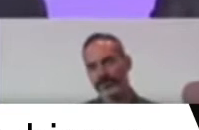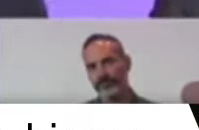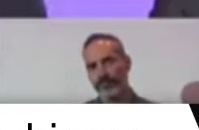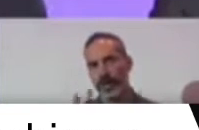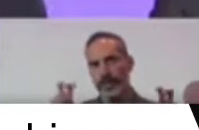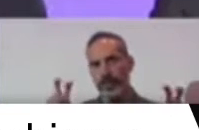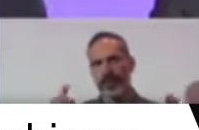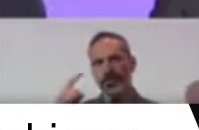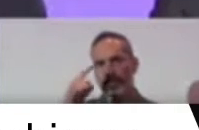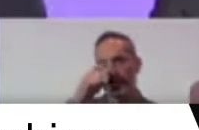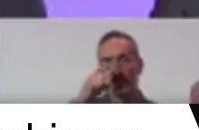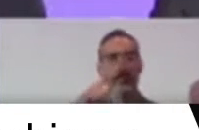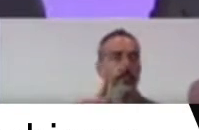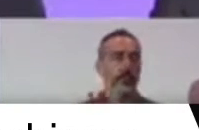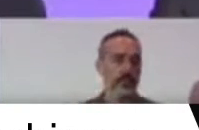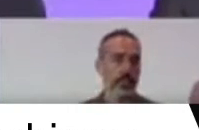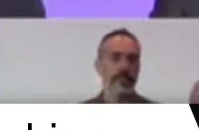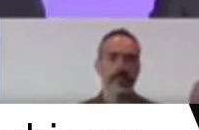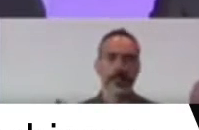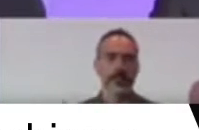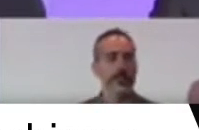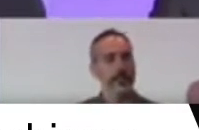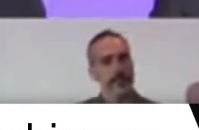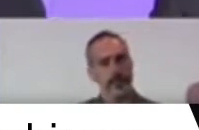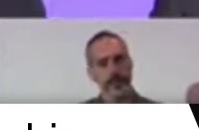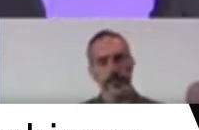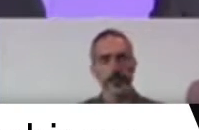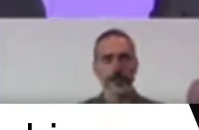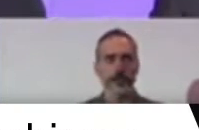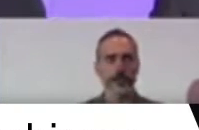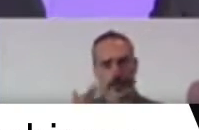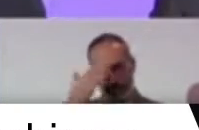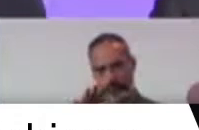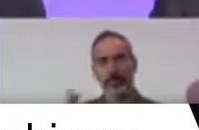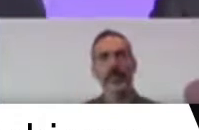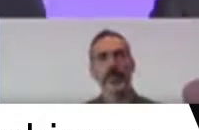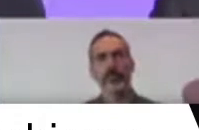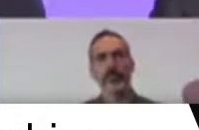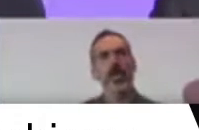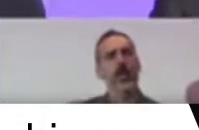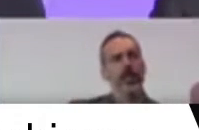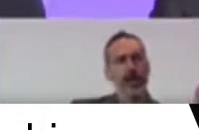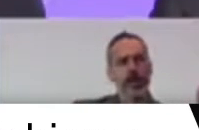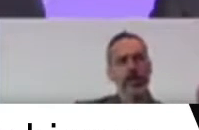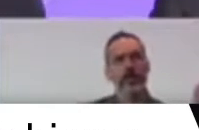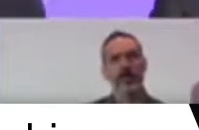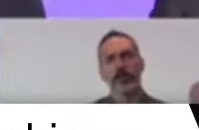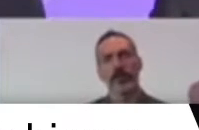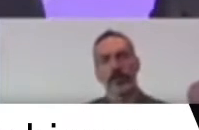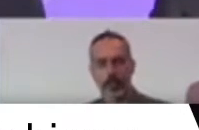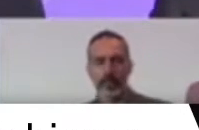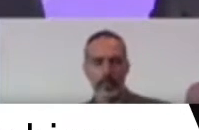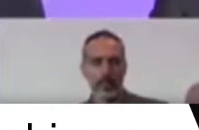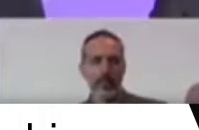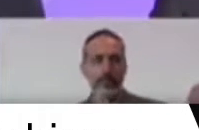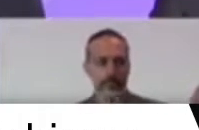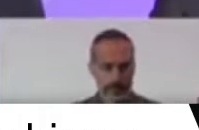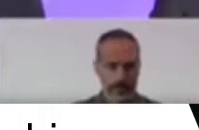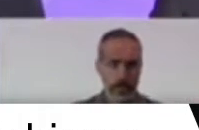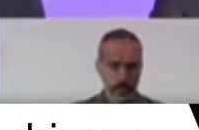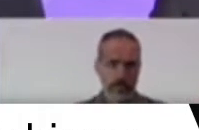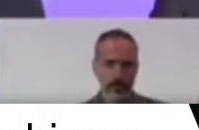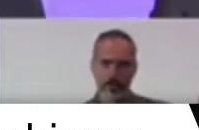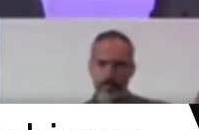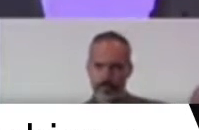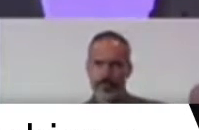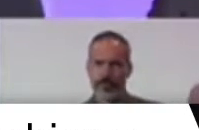poblanas. Estimado gobernador, te reitero que cuentas con mi apoyo y sé que cuento con el tuyo para seguir corrigiendo el rumbo de